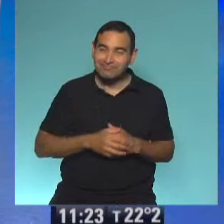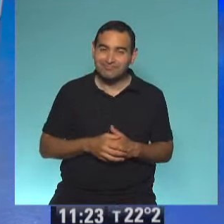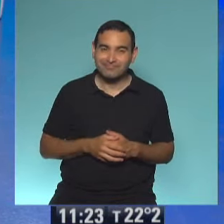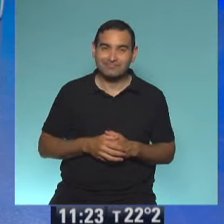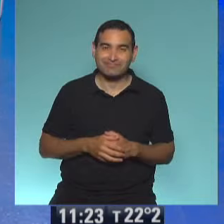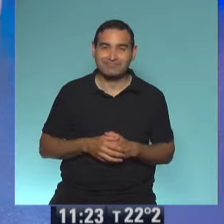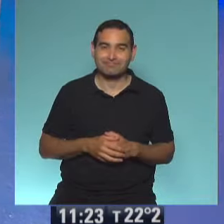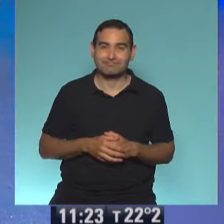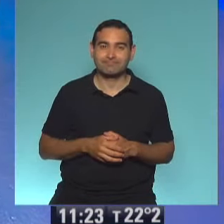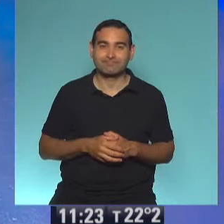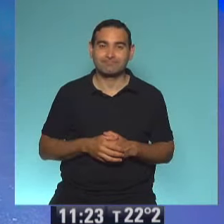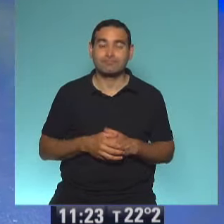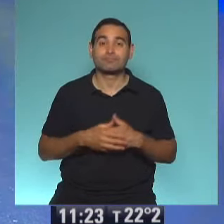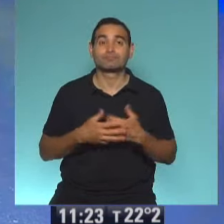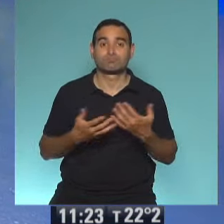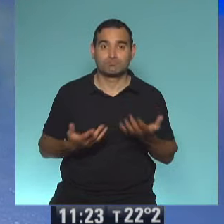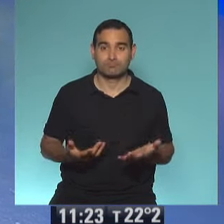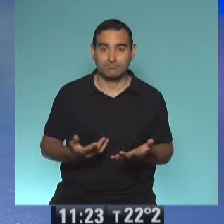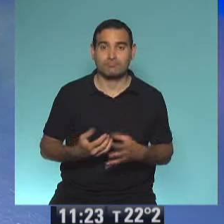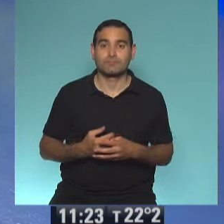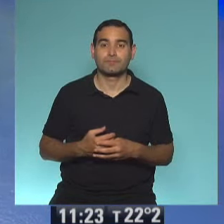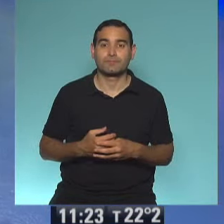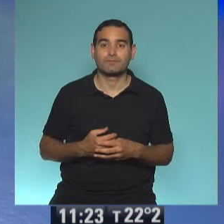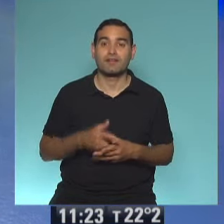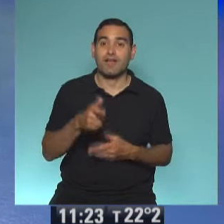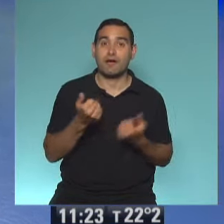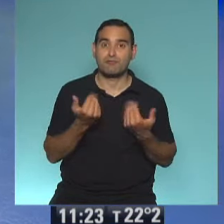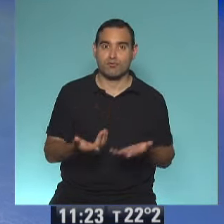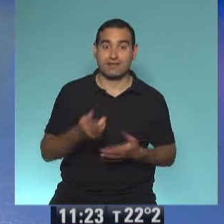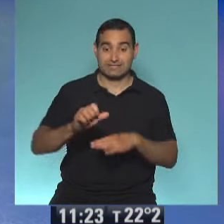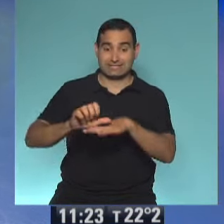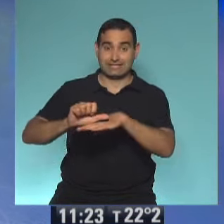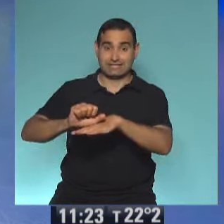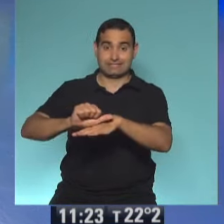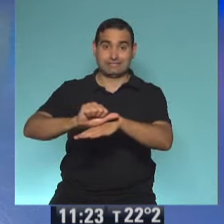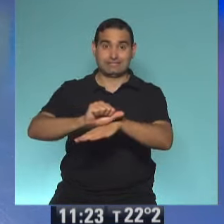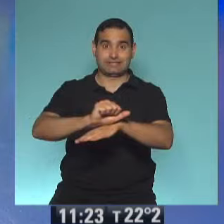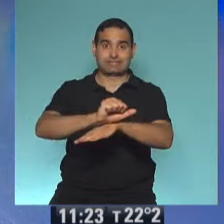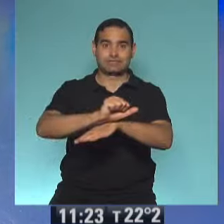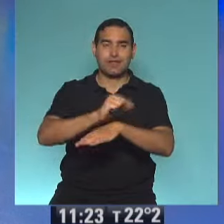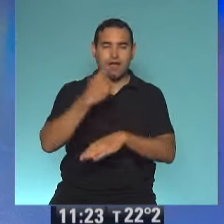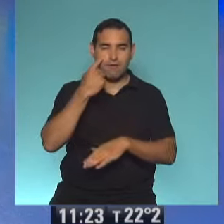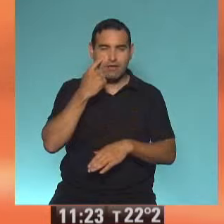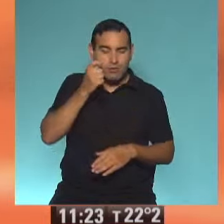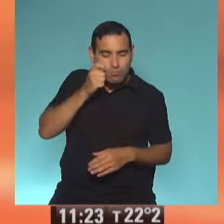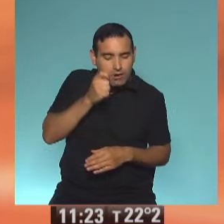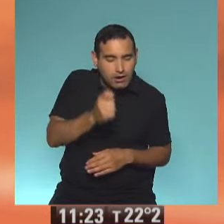Entonces, bueno, ahora que tenemos, podemos aprovechar este caracol, acá vamos a usar la lupa.